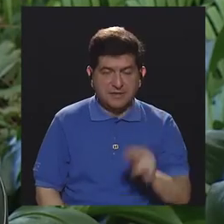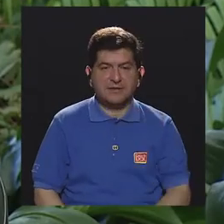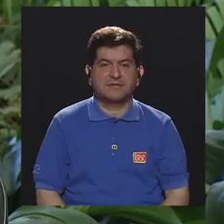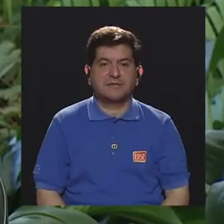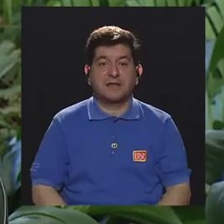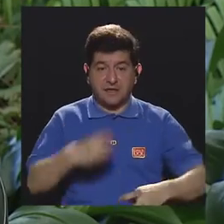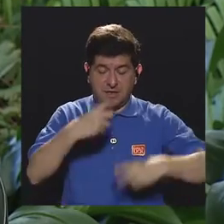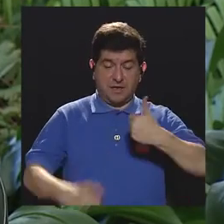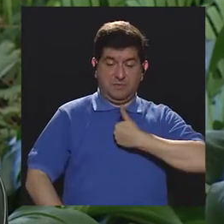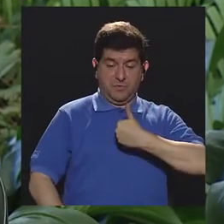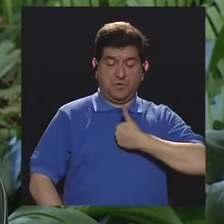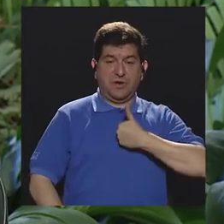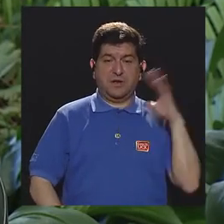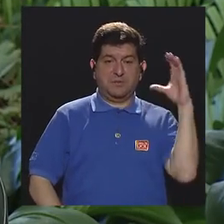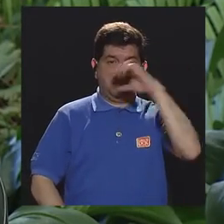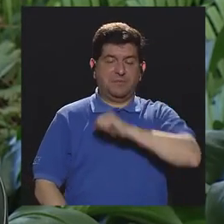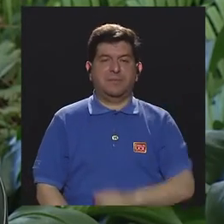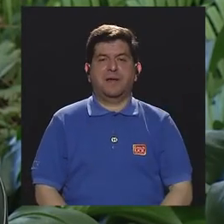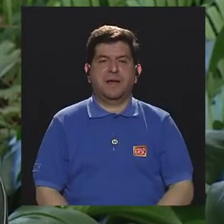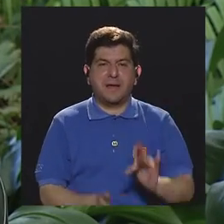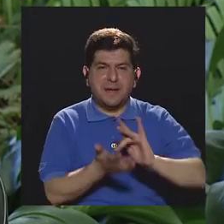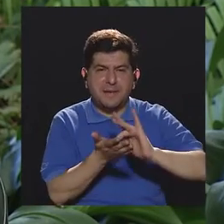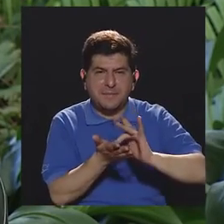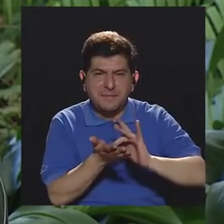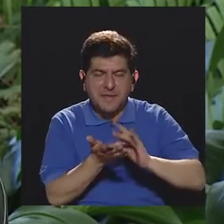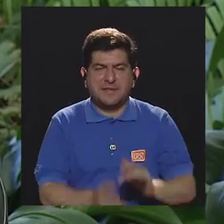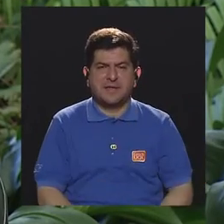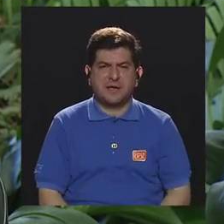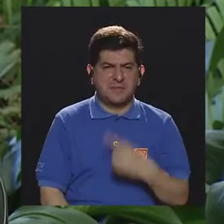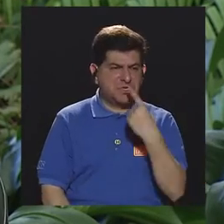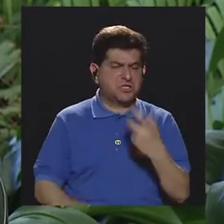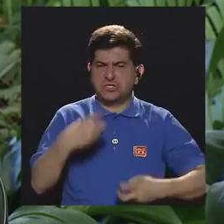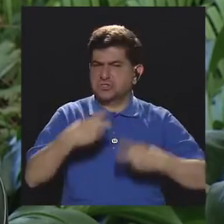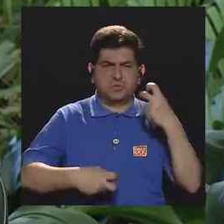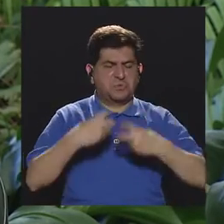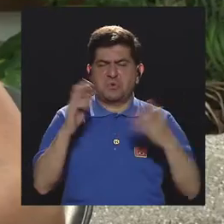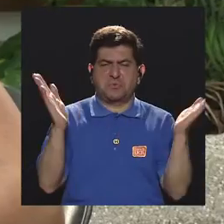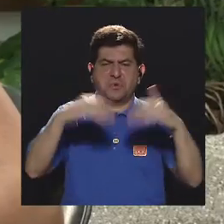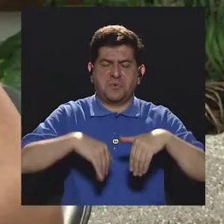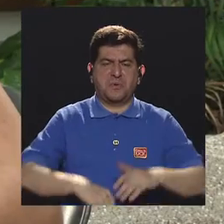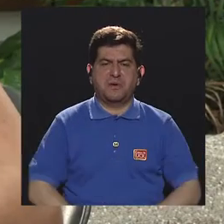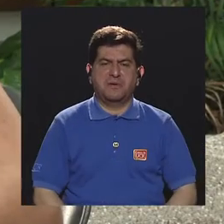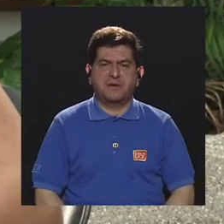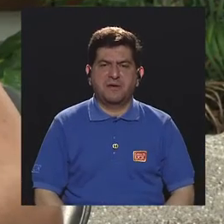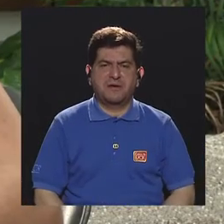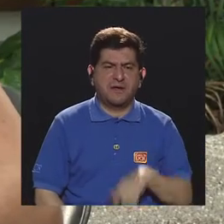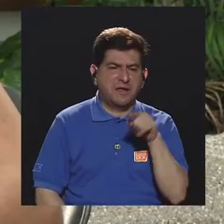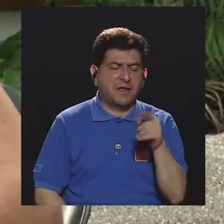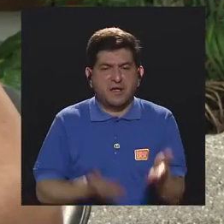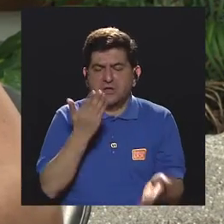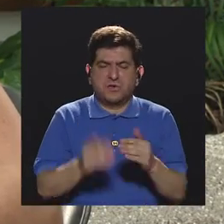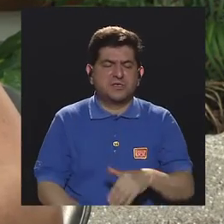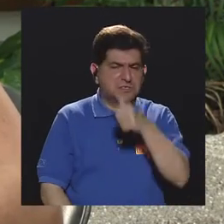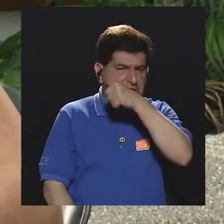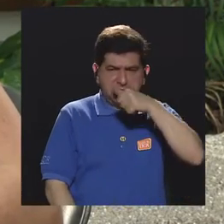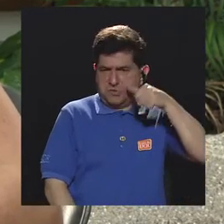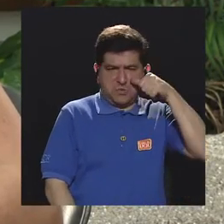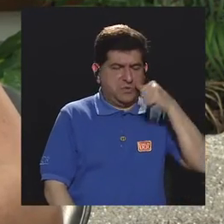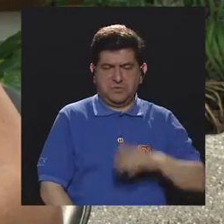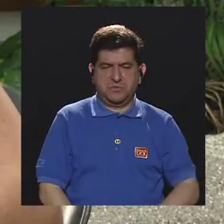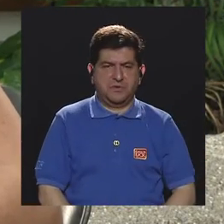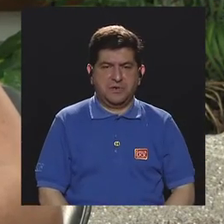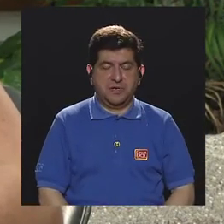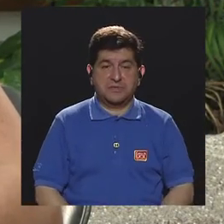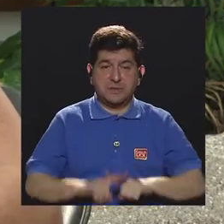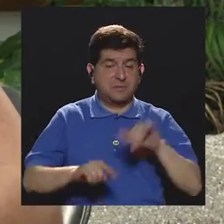el problema en mí. Me dieron medicamentos de género adictivo, yo decía que no había problema. Porque no eran, qué sé yo, cocaína y